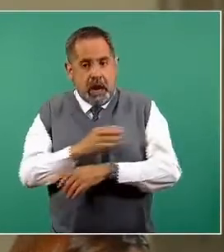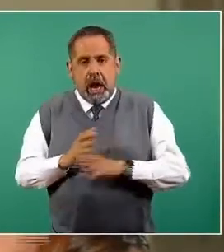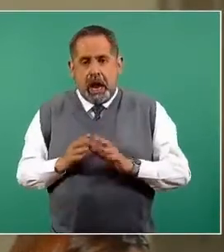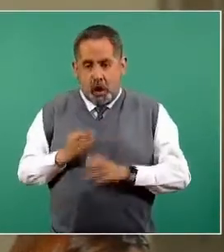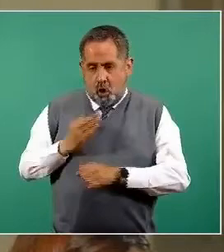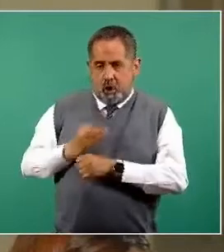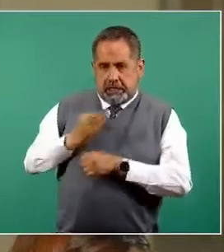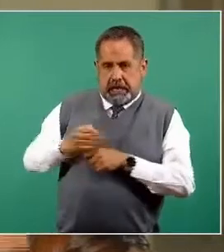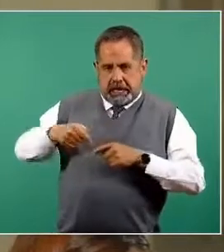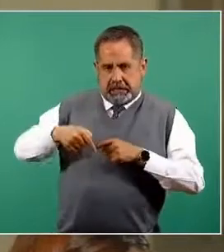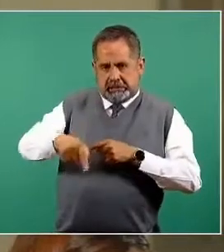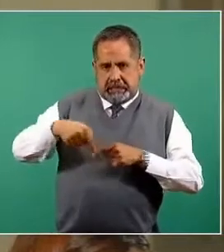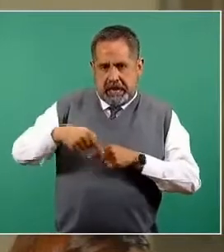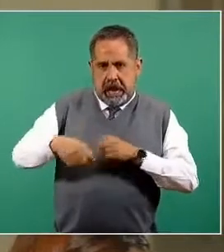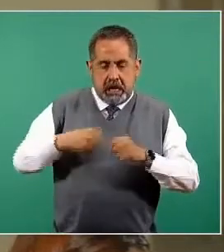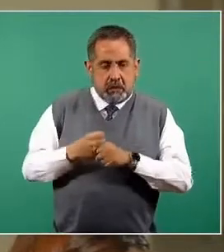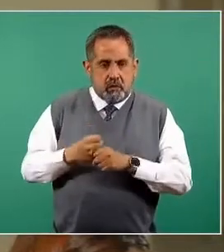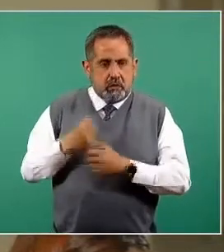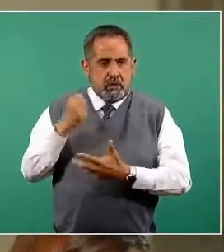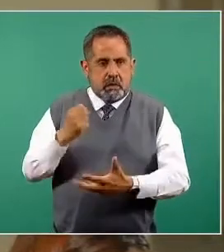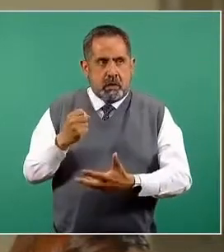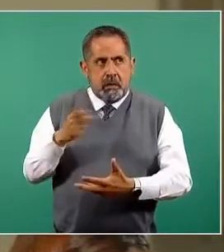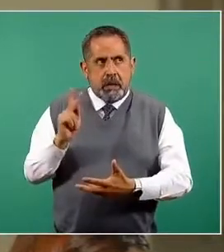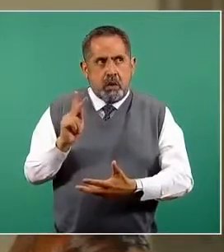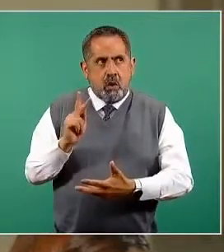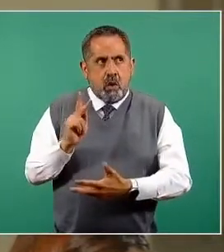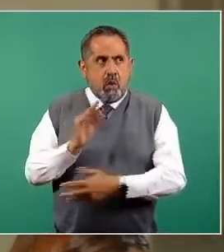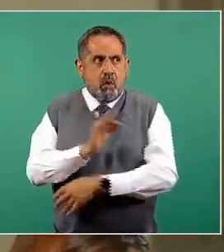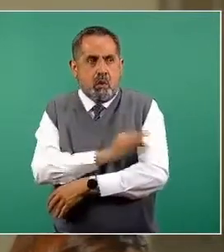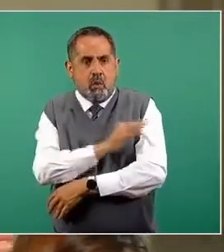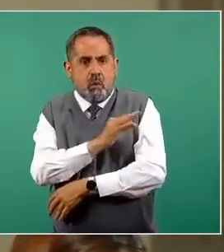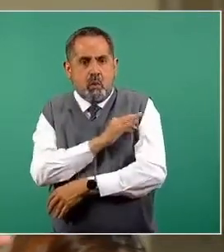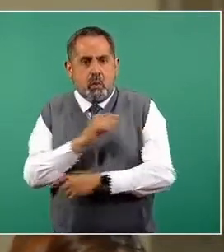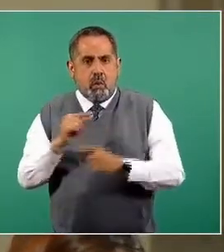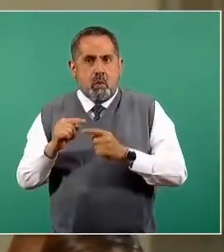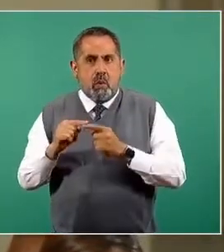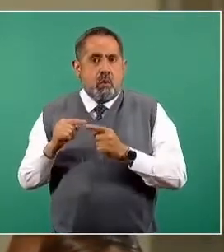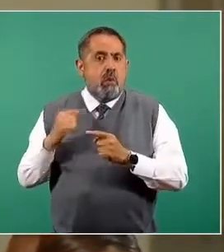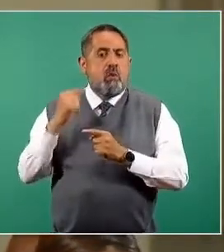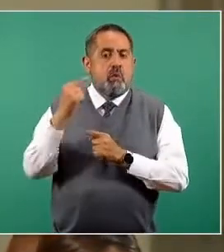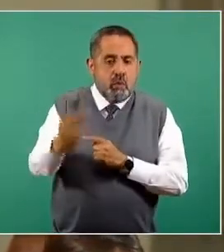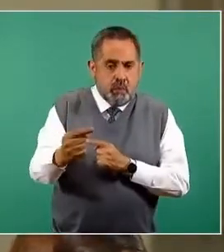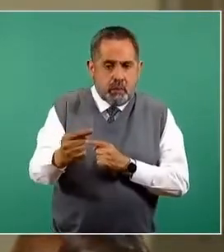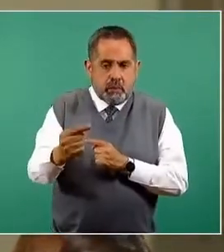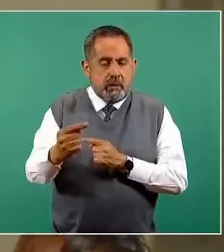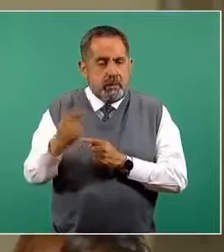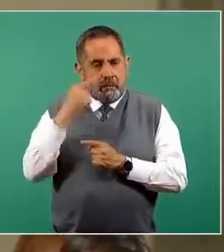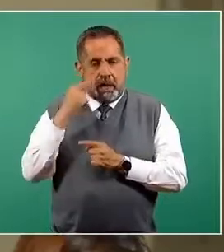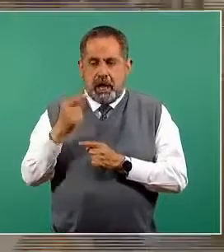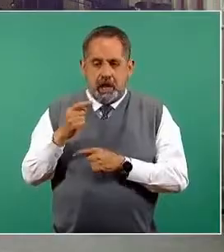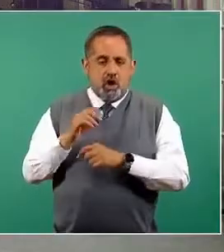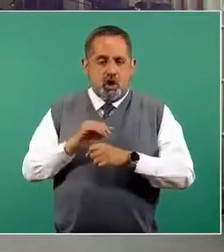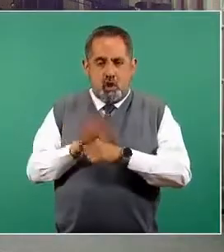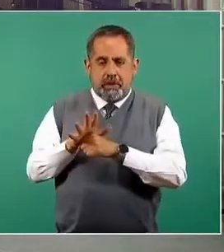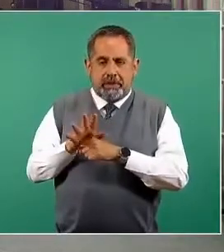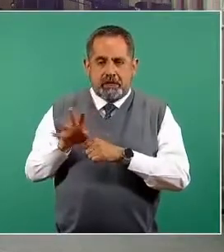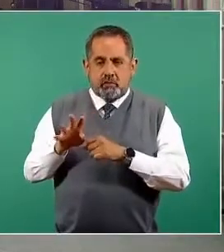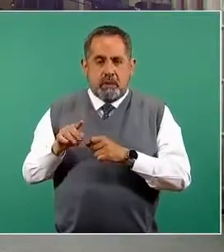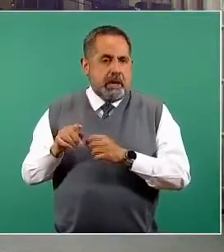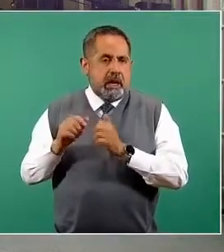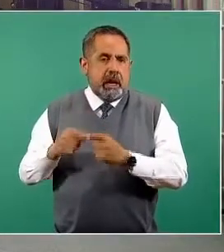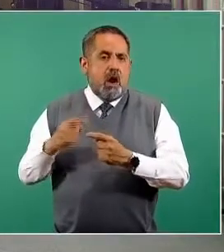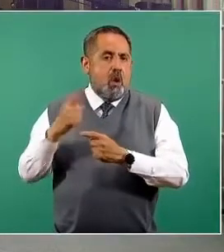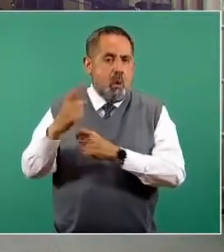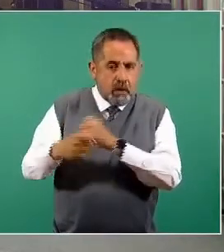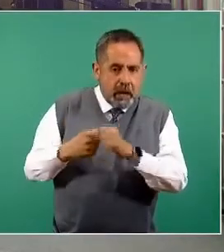esto es para este año, pero la vacuna del COVID-19 obviamente va a ser consecutiva porque el COVID-19 llegó para